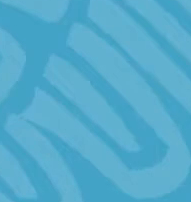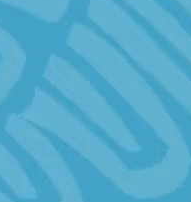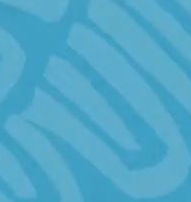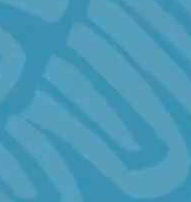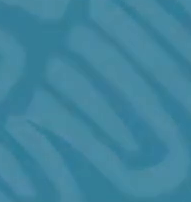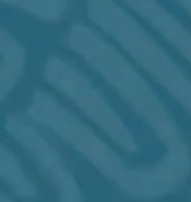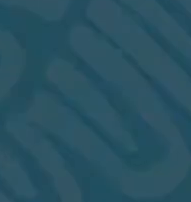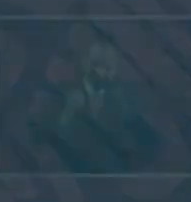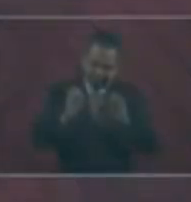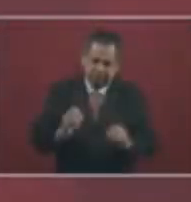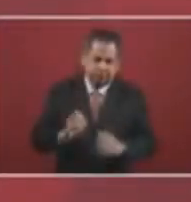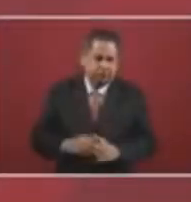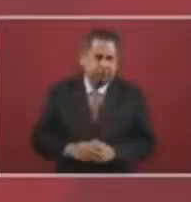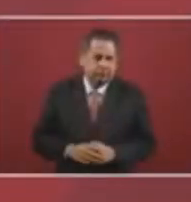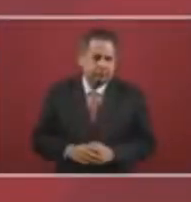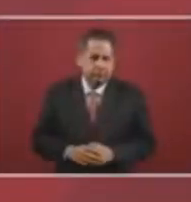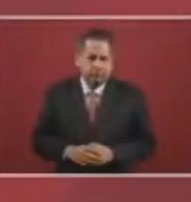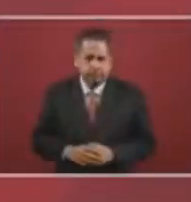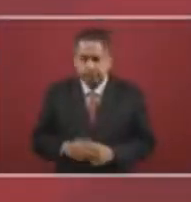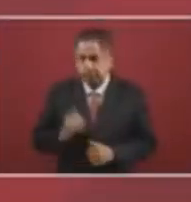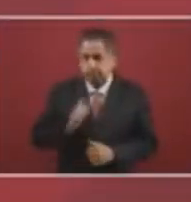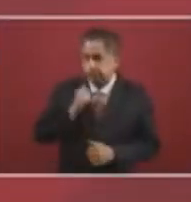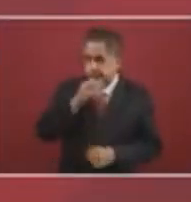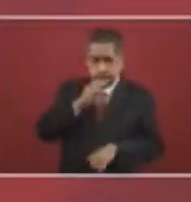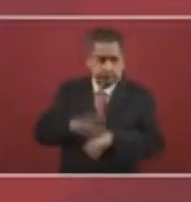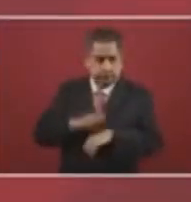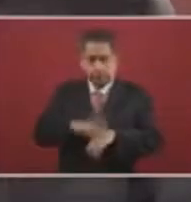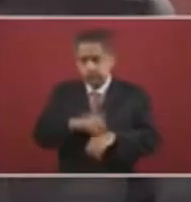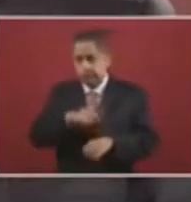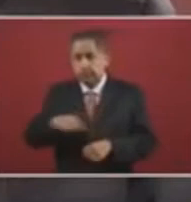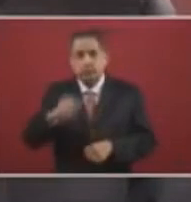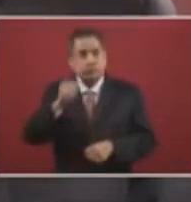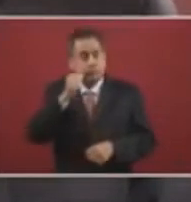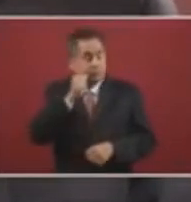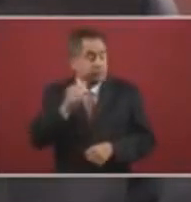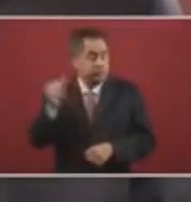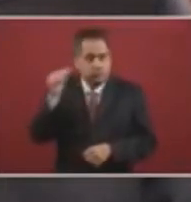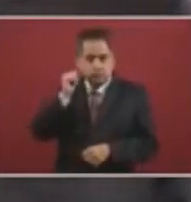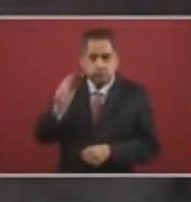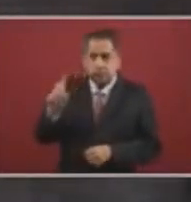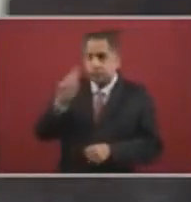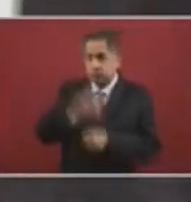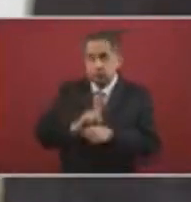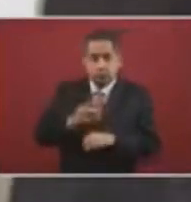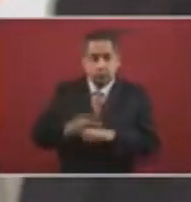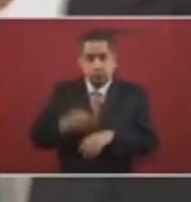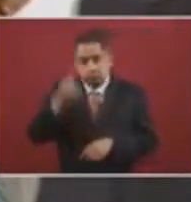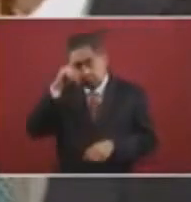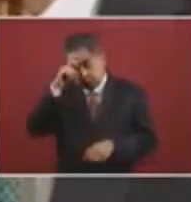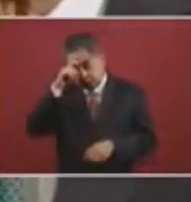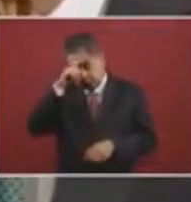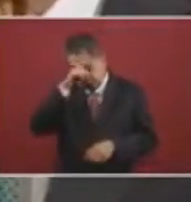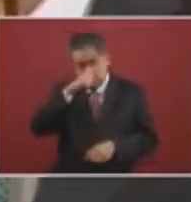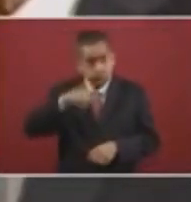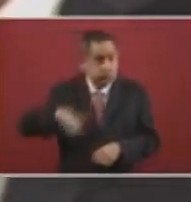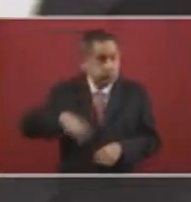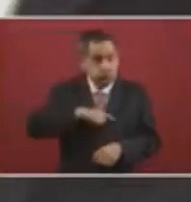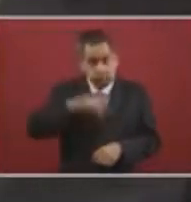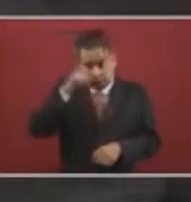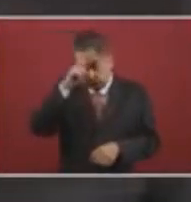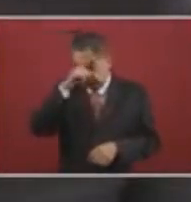una investigación a fondo y aprovecho para decir que ayer fue un día muy difícil para nosotros